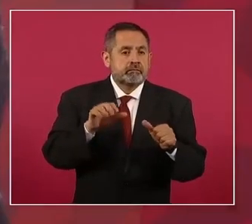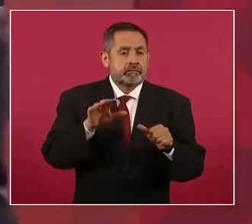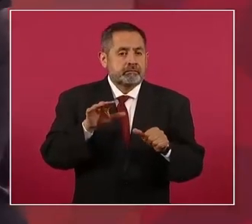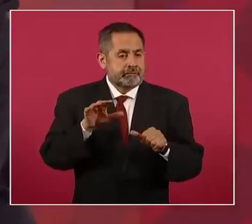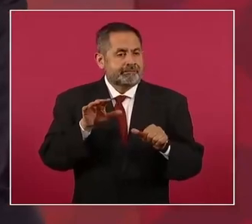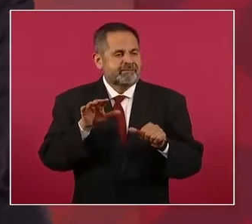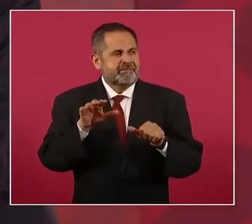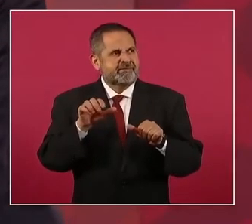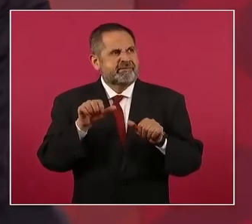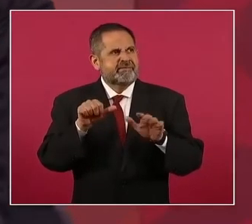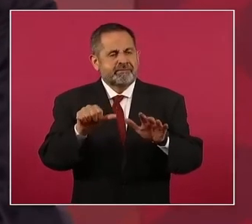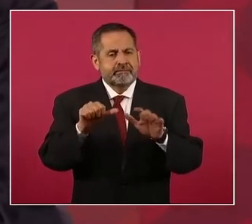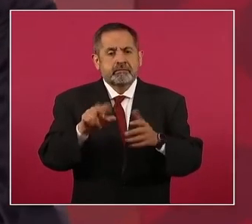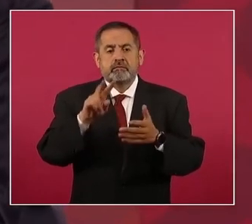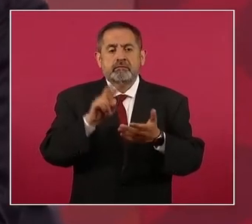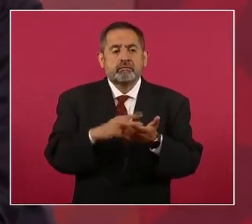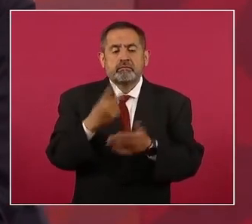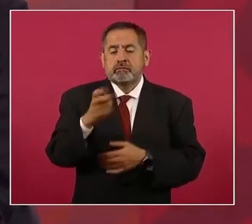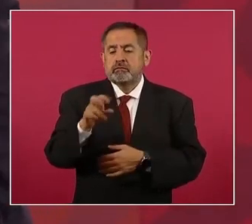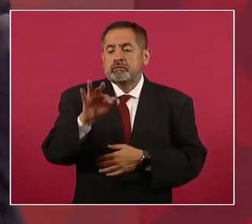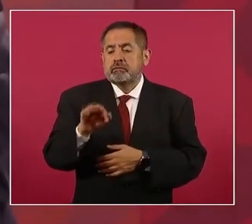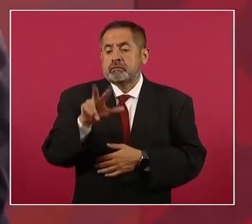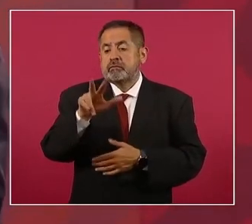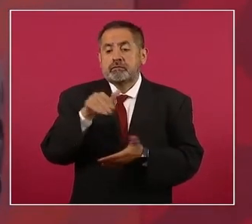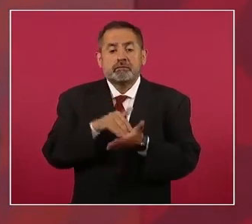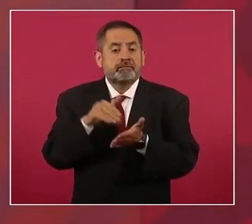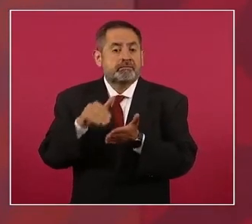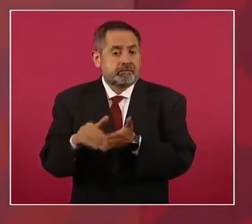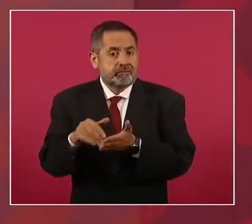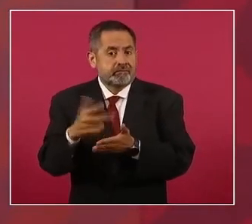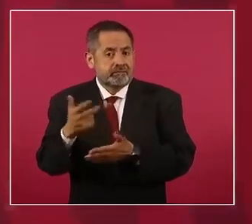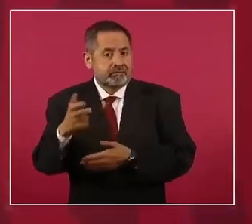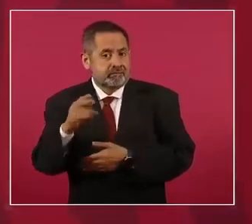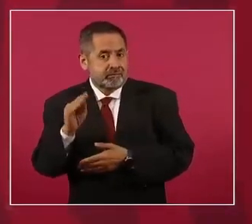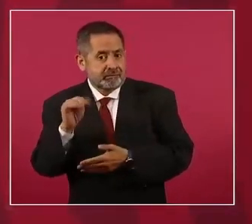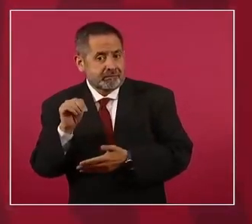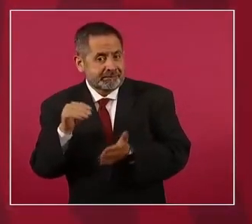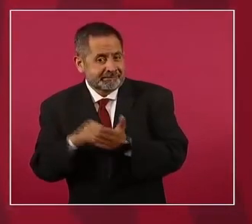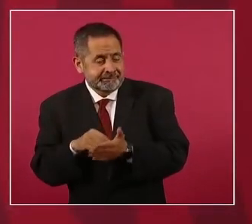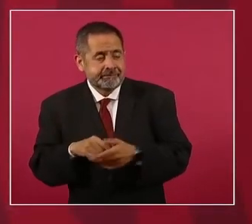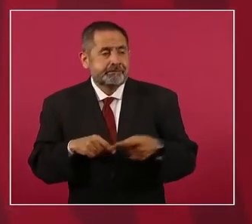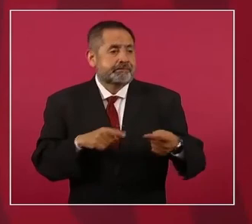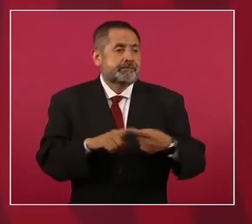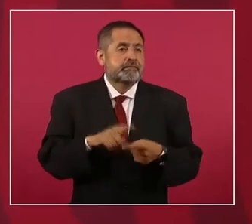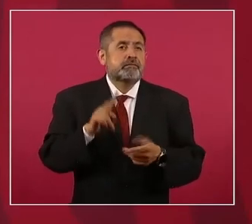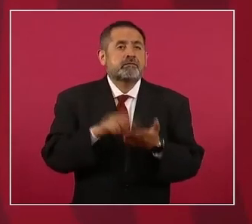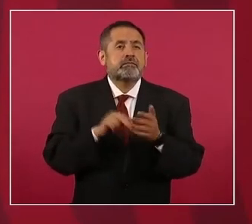948 millones 799 mil, en 2017 por